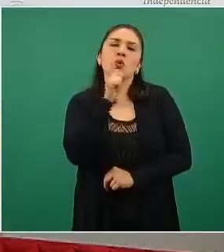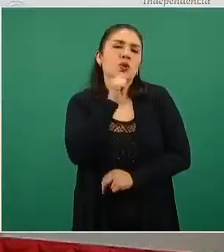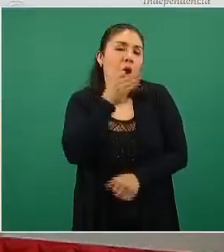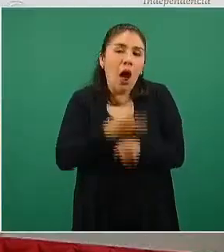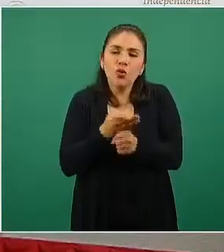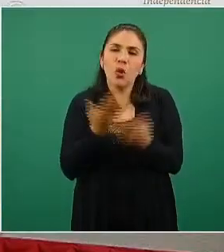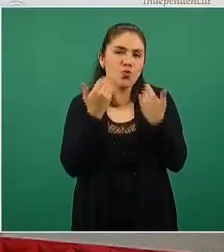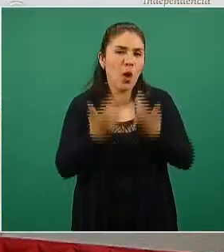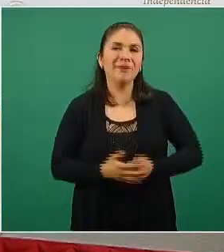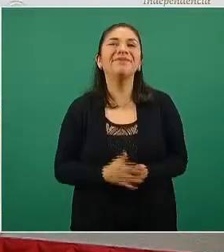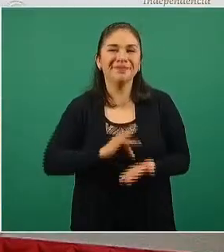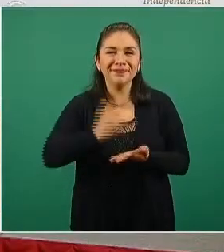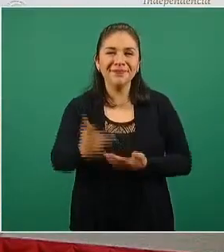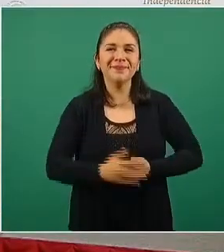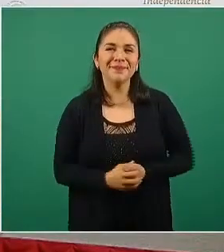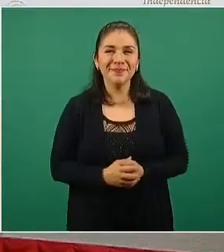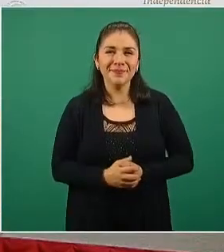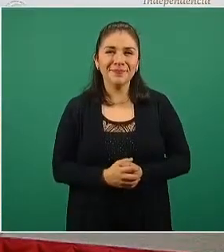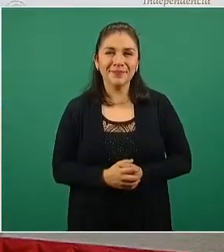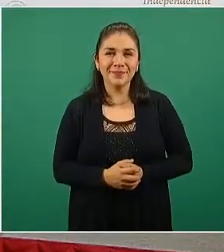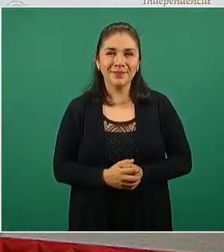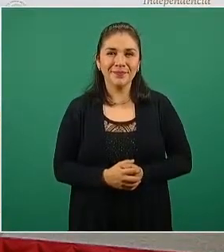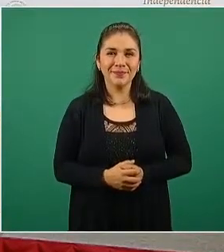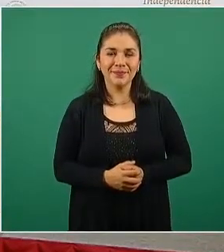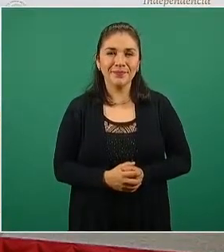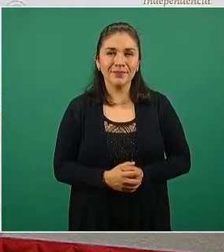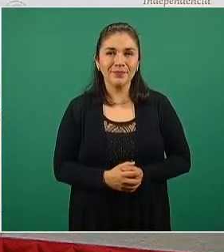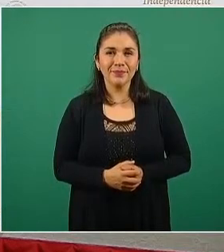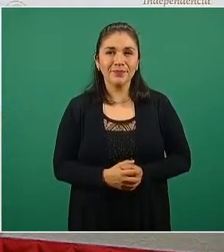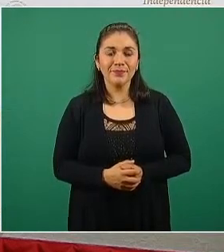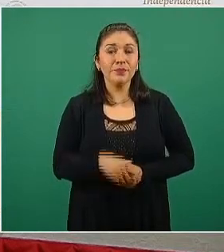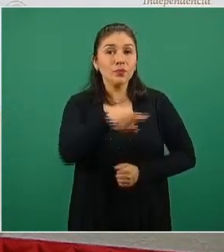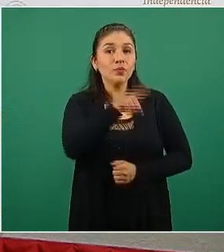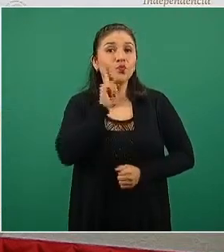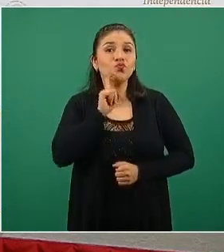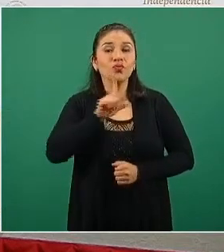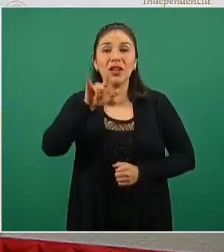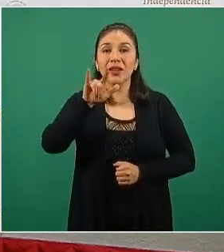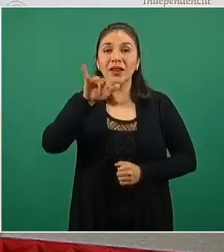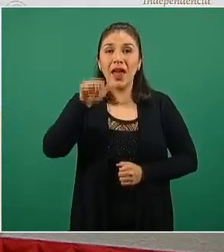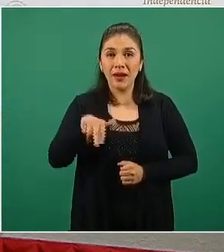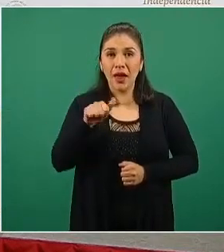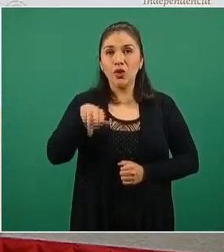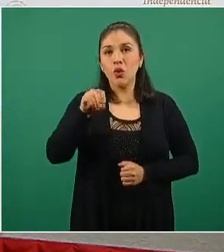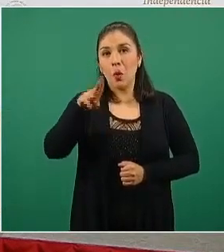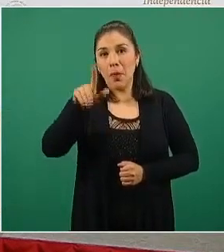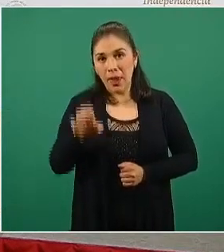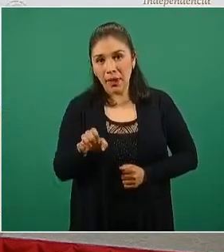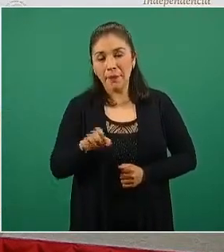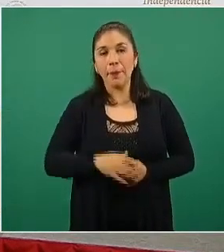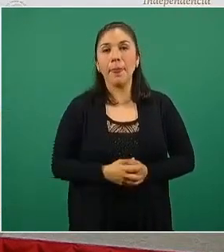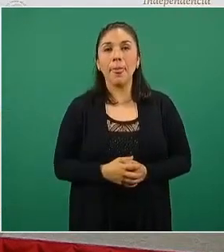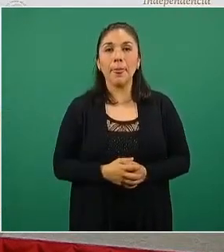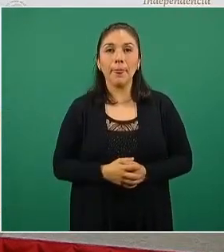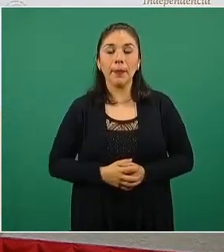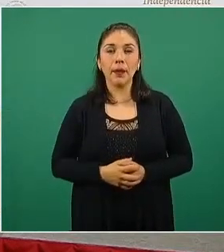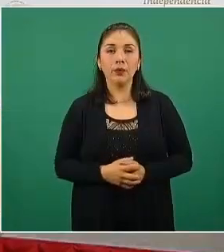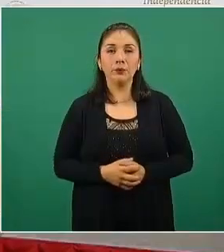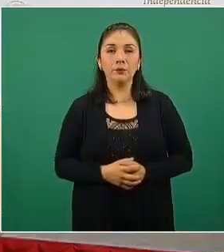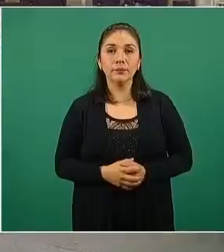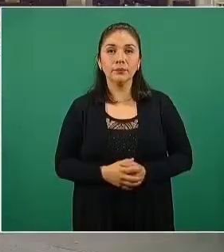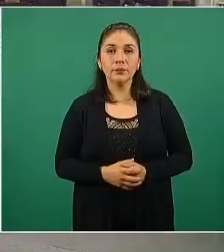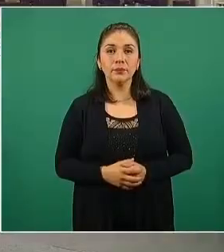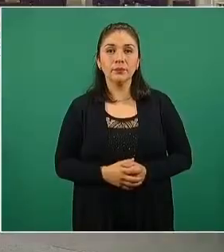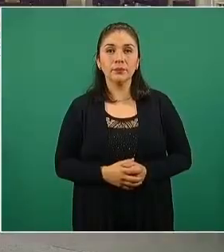disponible. Le agradezco. Muchas gracias. Liliana Noble, Pulso Saludable, nos damos con un par de acá, regresamos por allá con